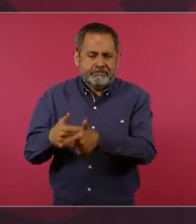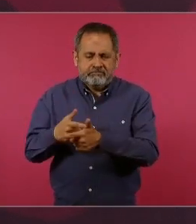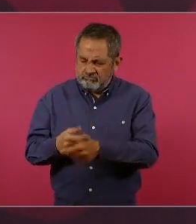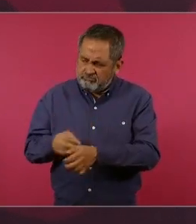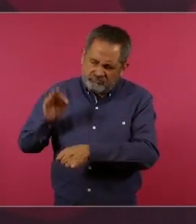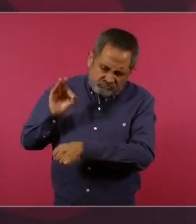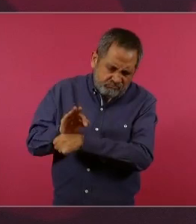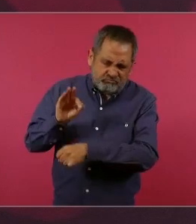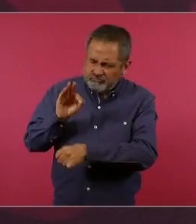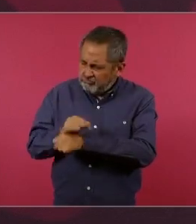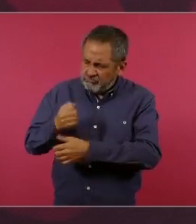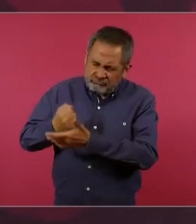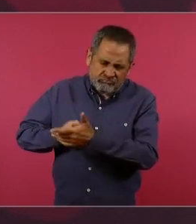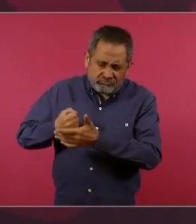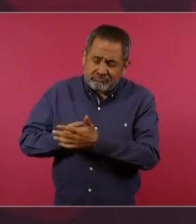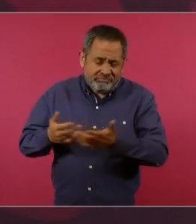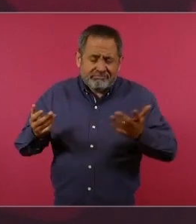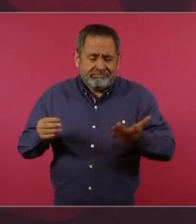defendiendo, ¿no?,